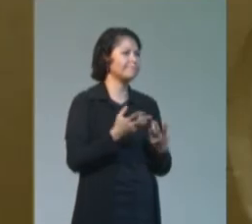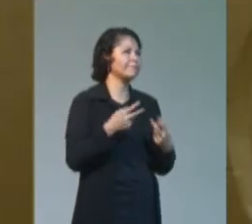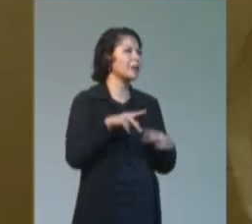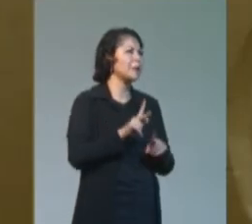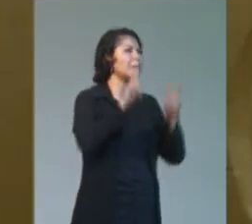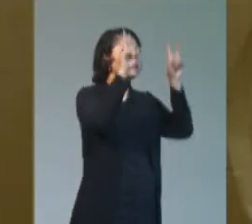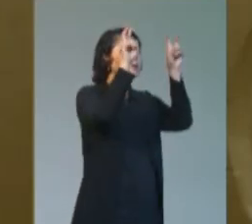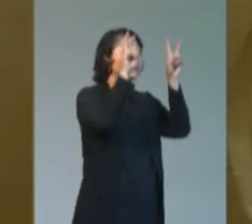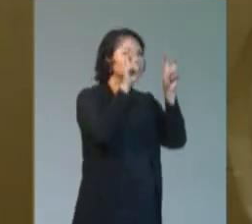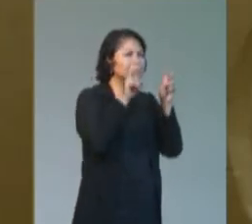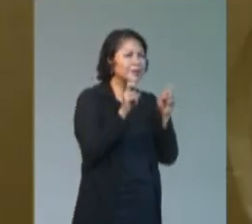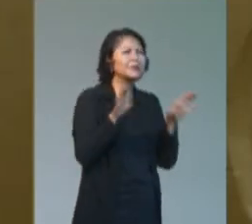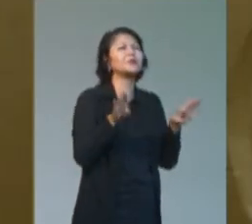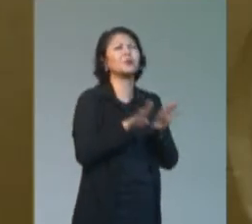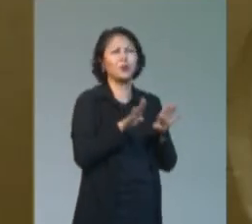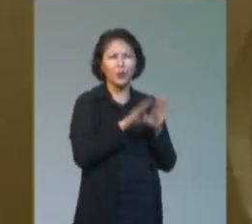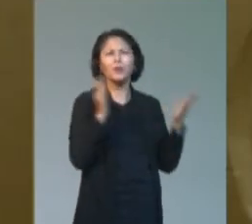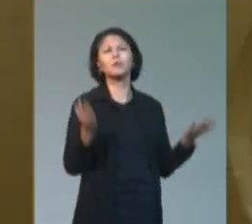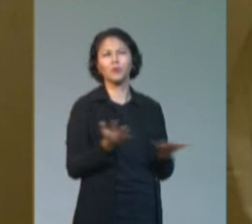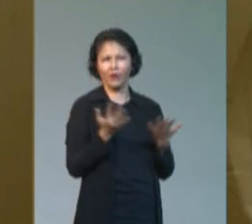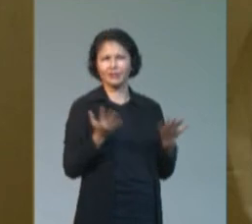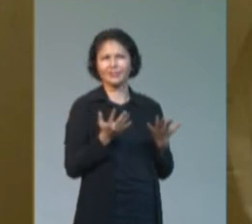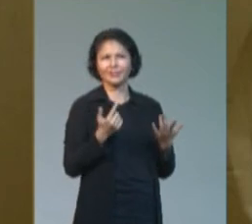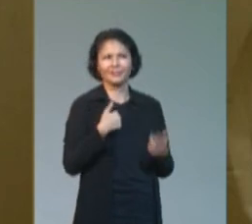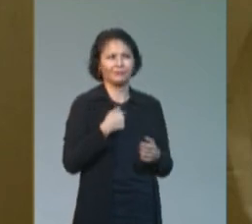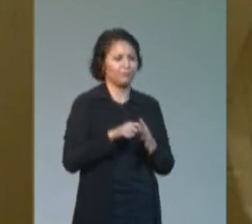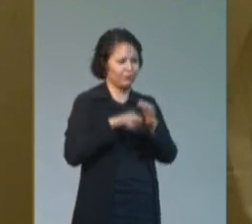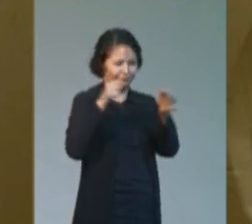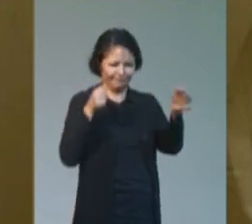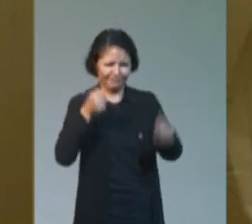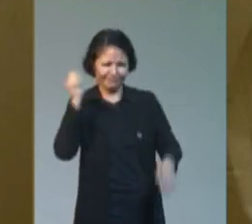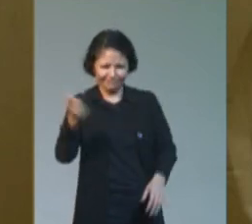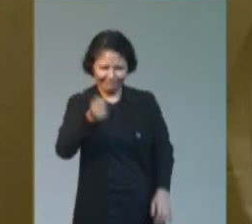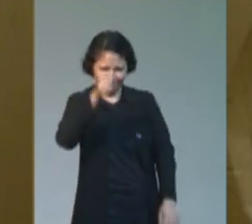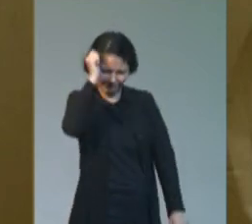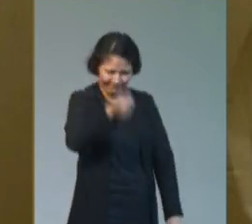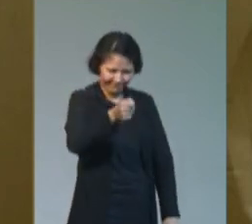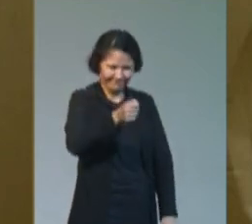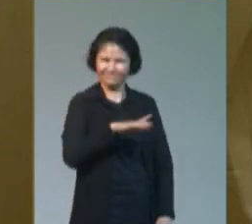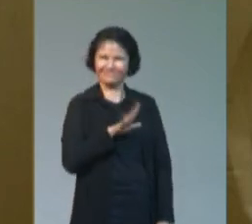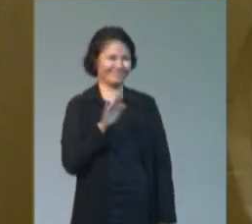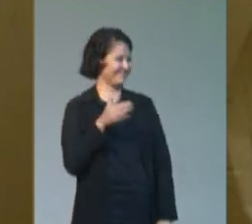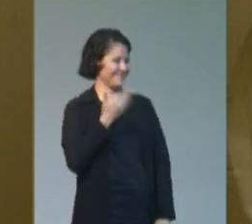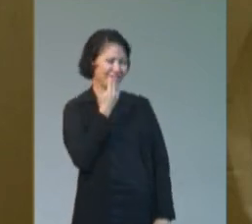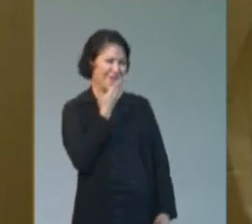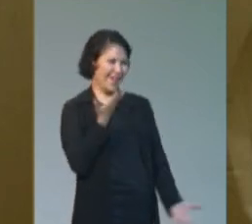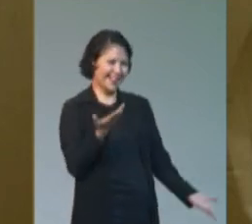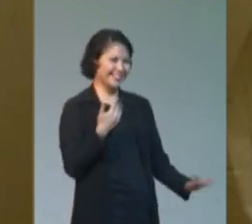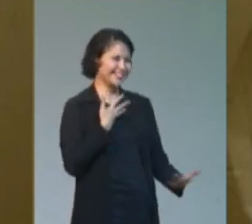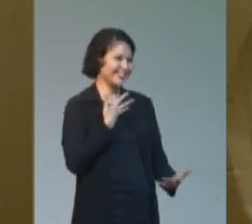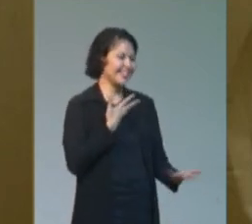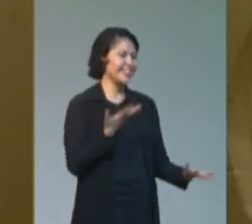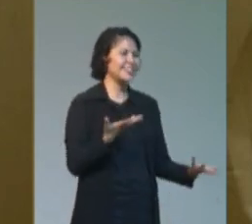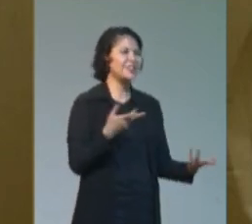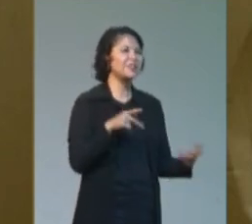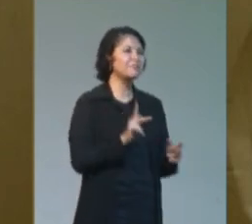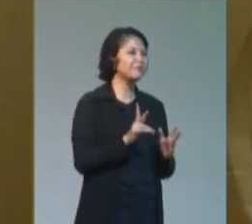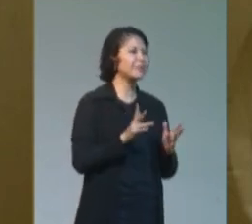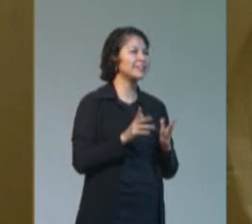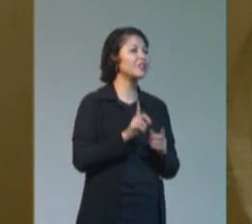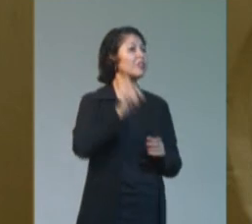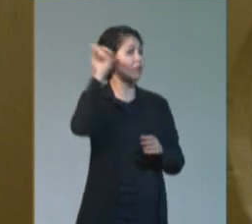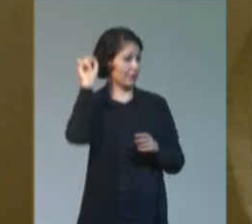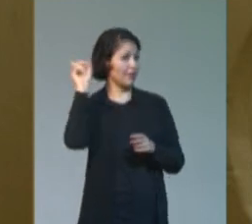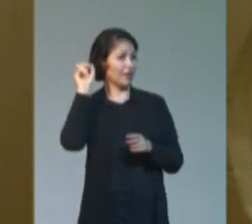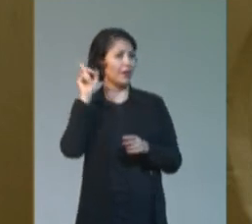ustedes se pueden imaginar yo no tengo una varita mágica para decir esta es la forma idónea lo que sí le puedo decir es lo que nosotros ya hemos